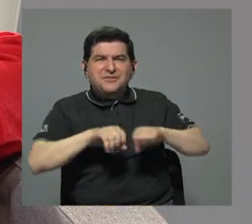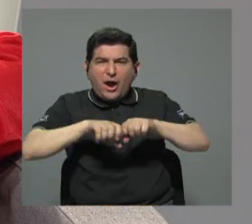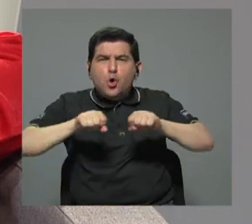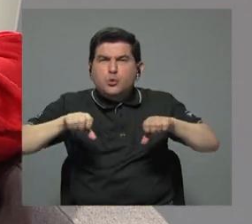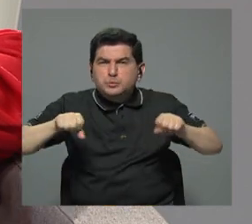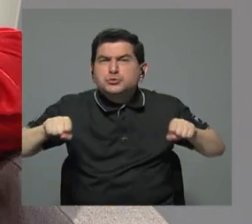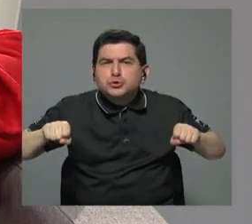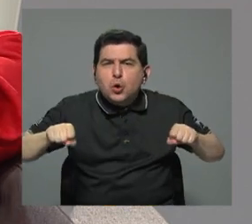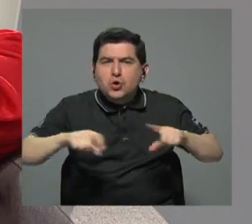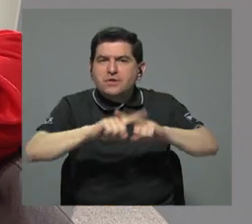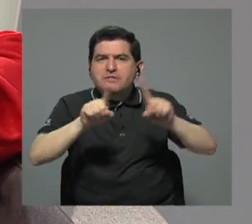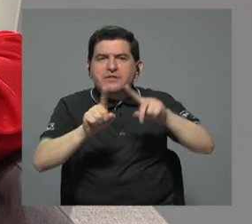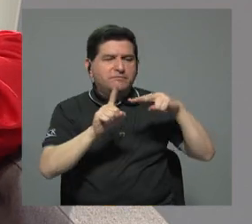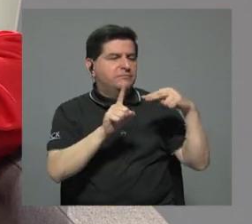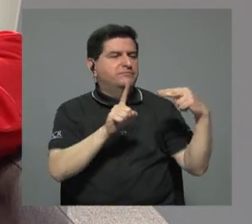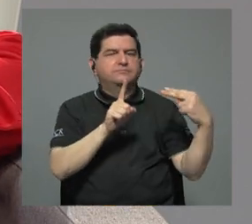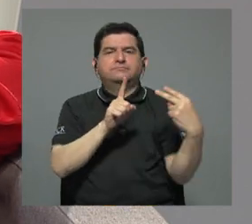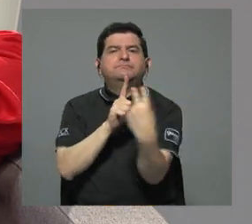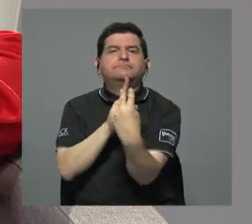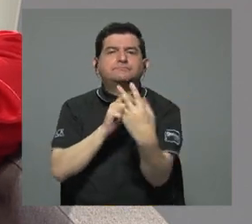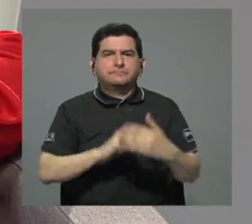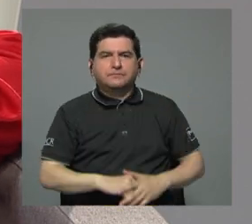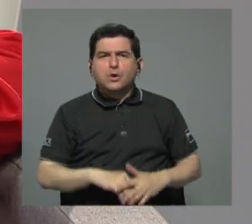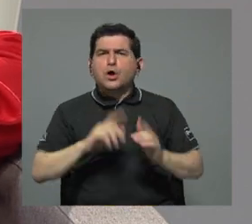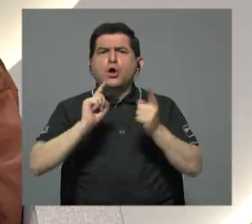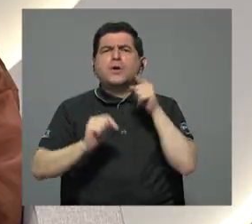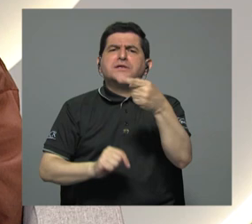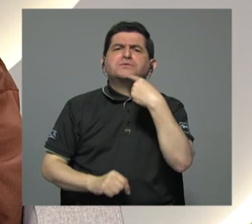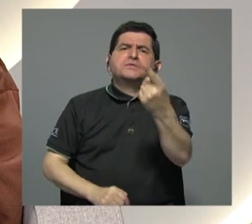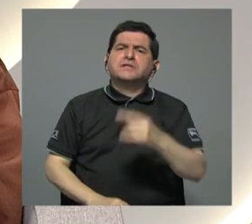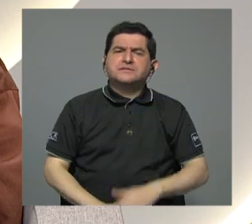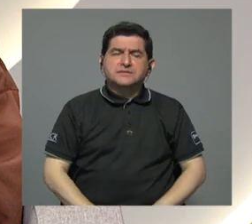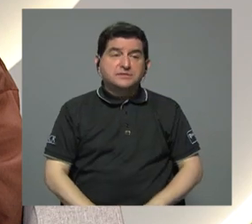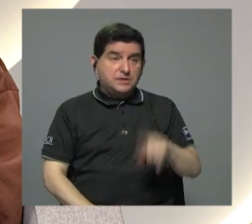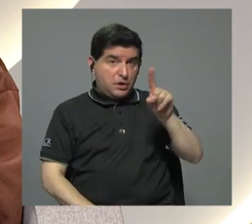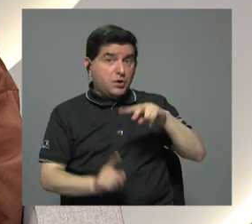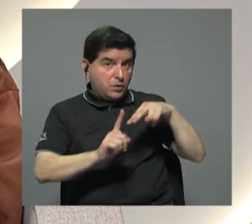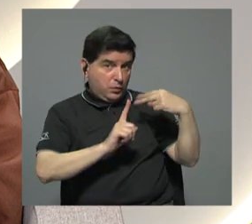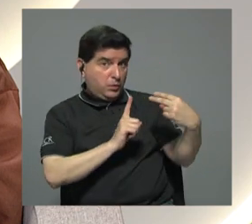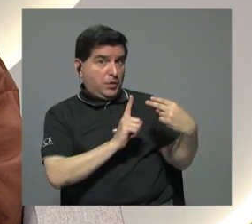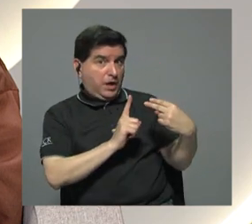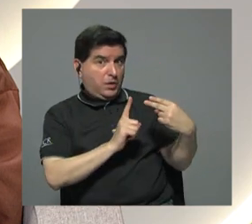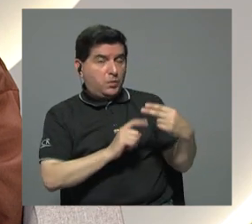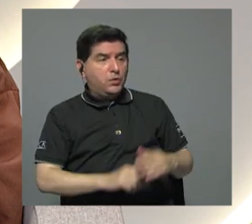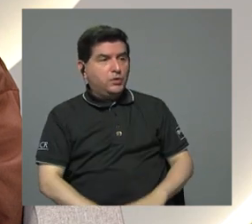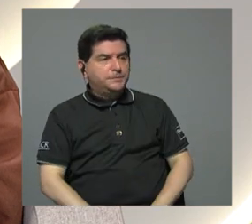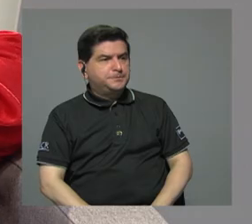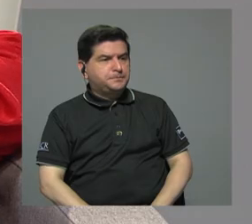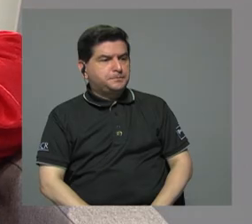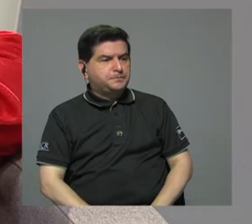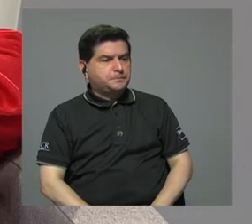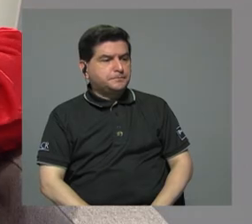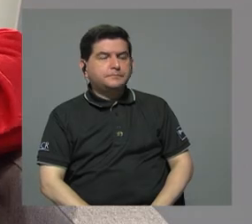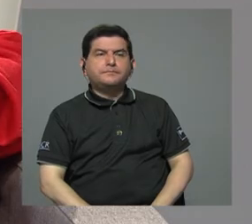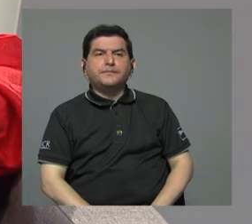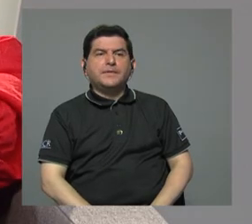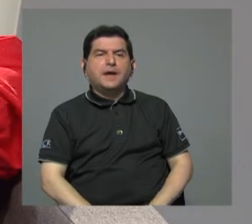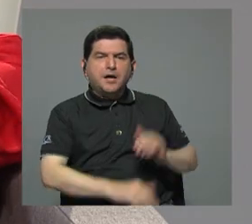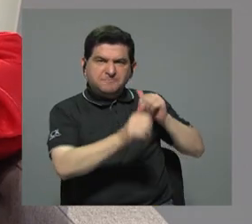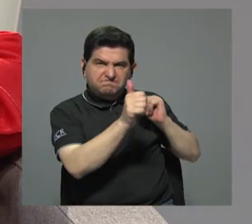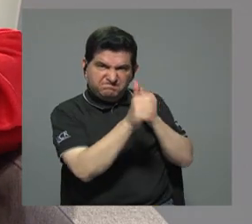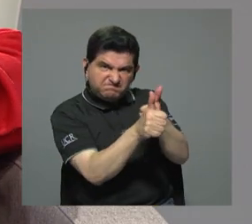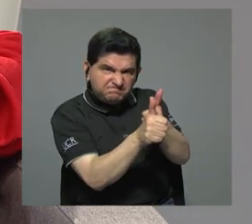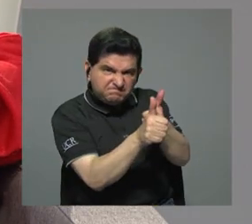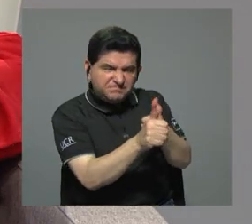desde varios ángulos cuales diría uno de los tantos ángulos ese en cuanto a la persecución